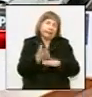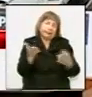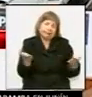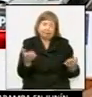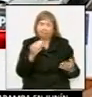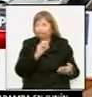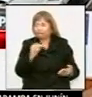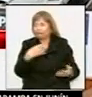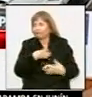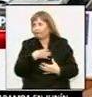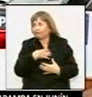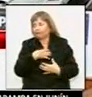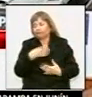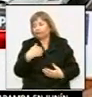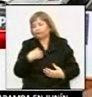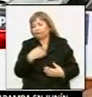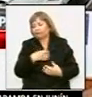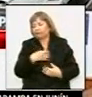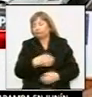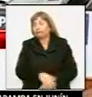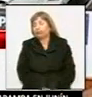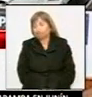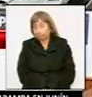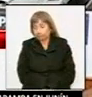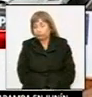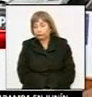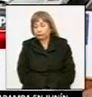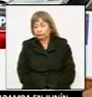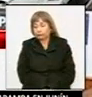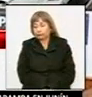me molesta, presidente. Sí.